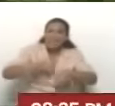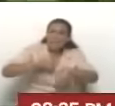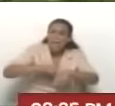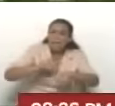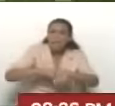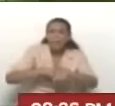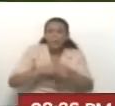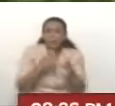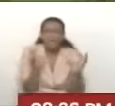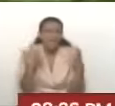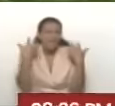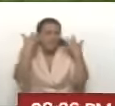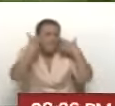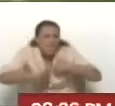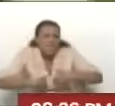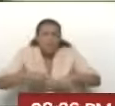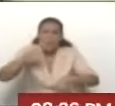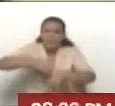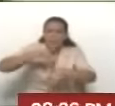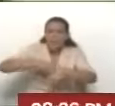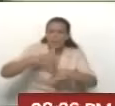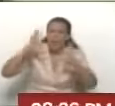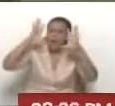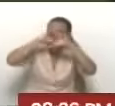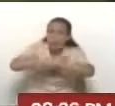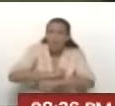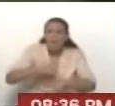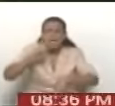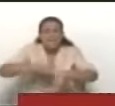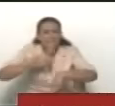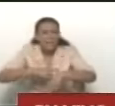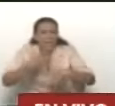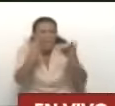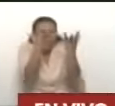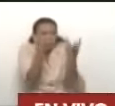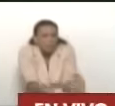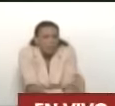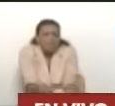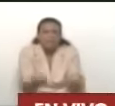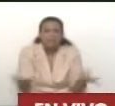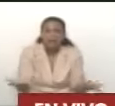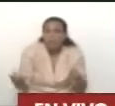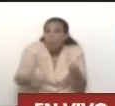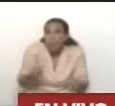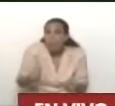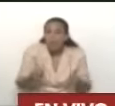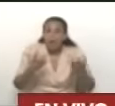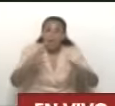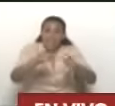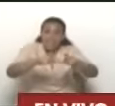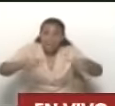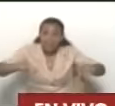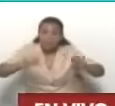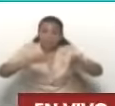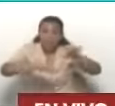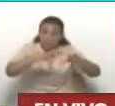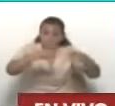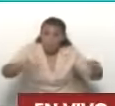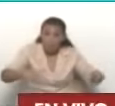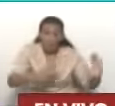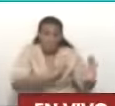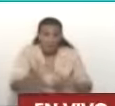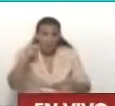necesita? Bueno, hermano, el apoyo es más que todo que la Secretaría de Estado, que manejó este